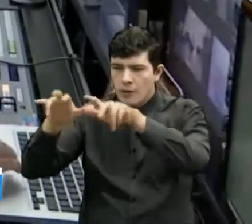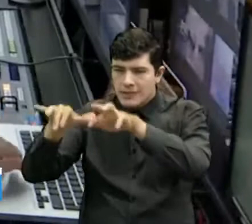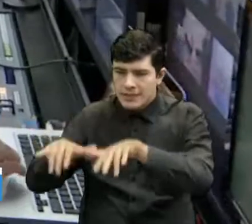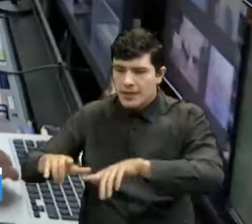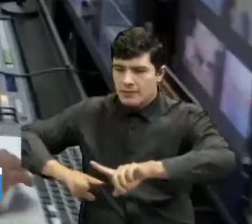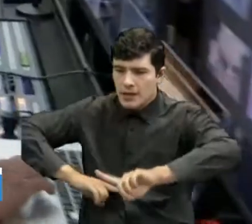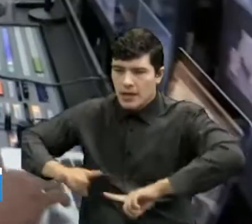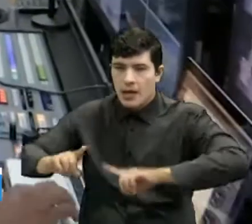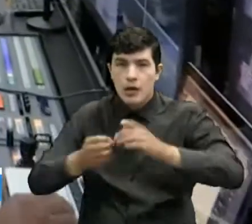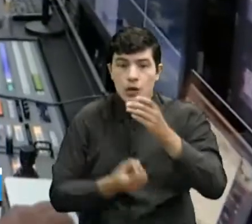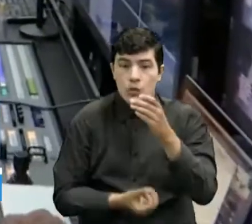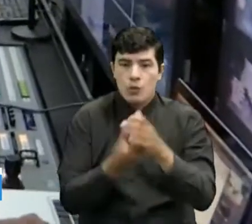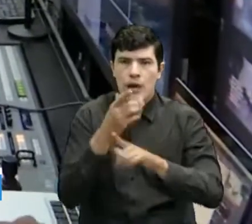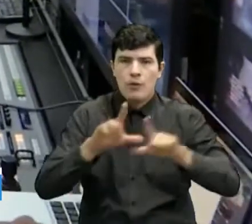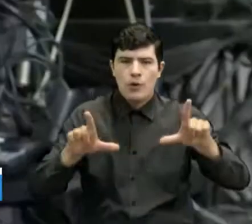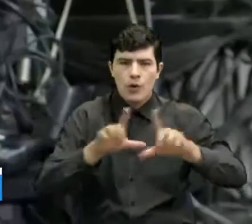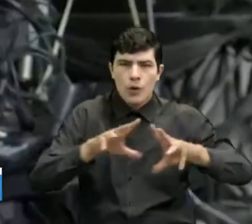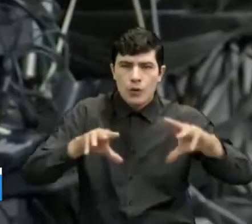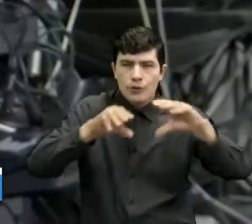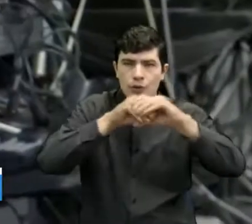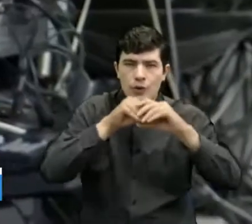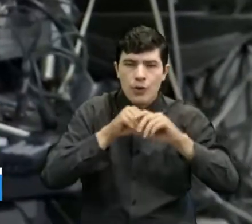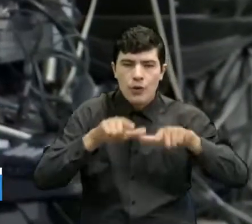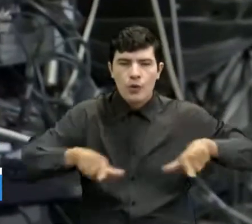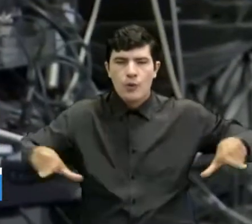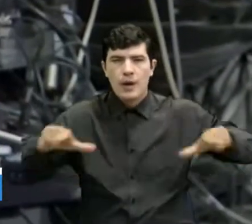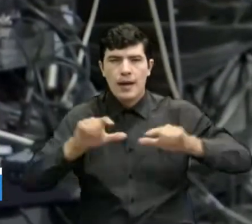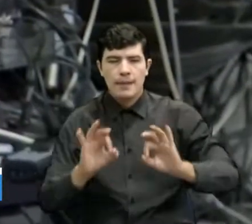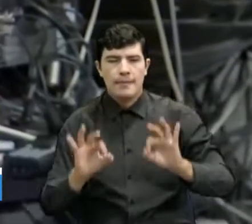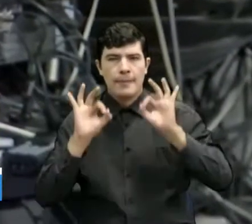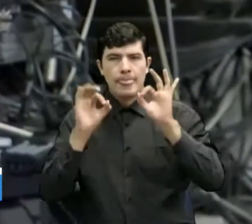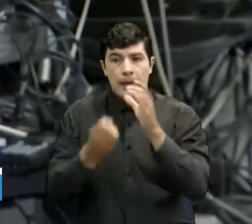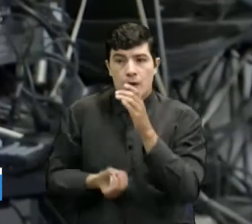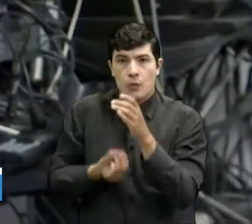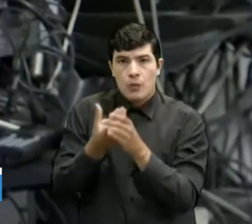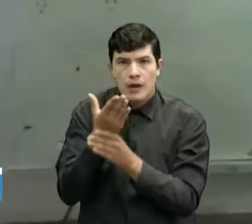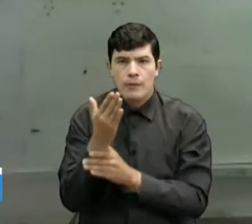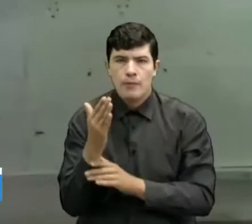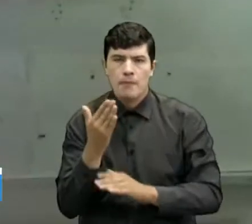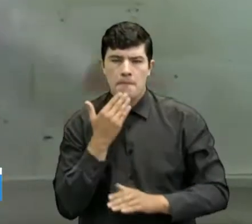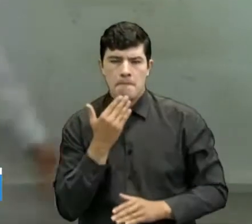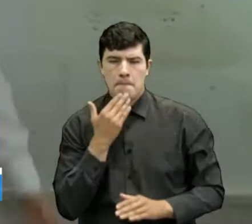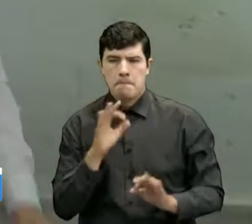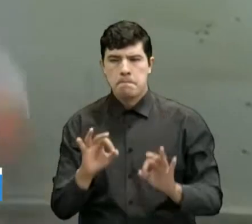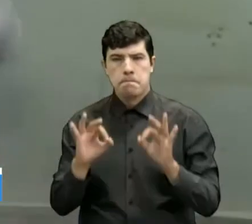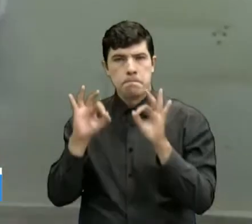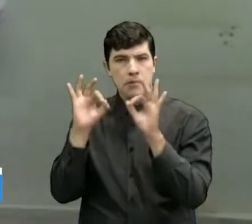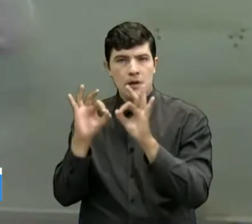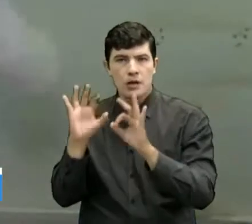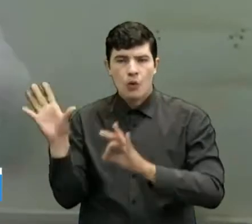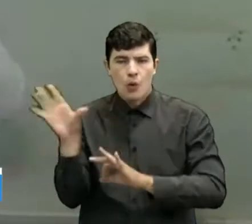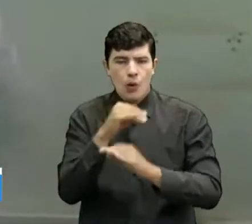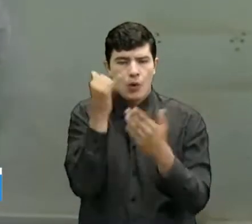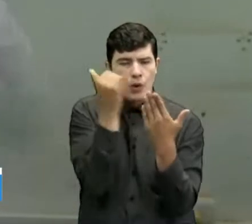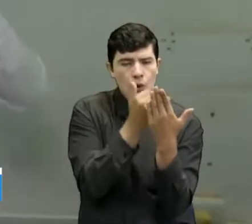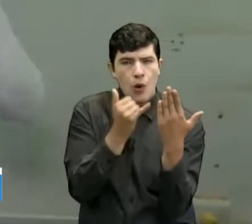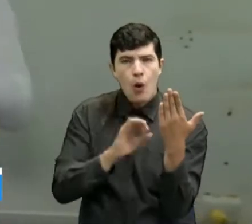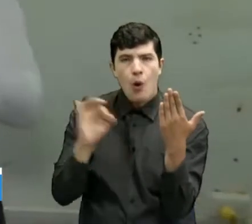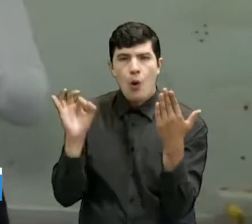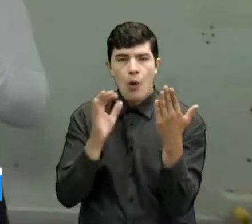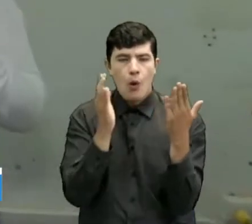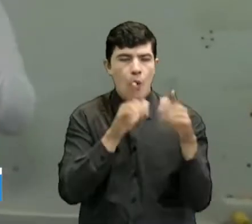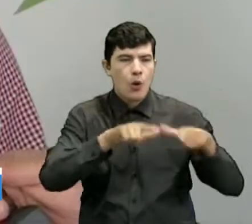nuevo canal que tenga unas instalaciones modernas, cómodas, los estudios, todo el archivo que